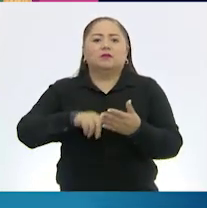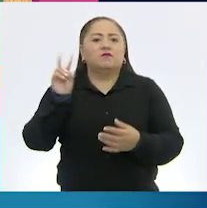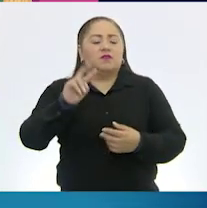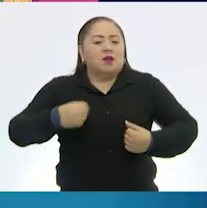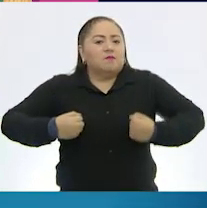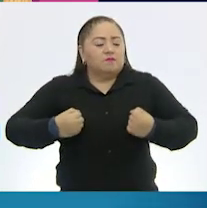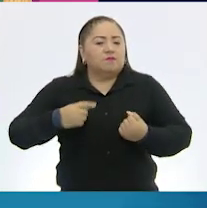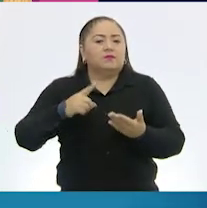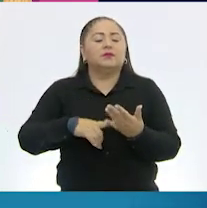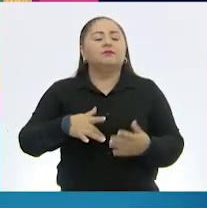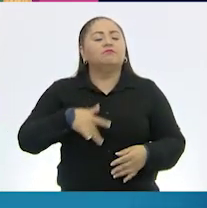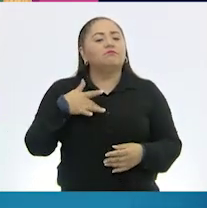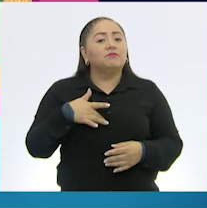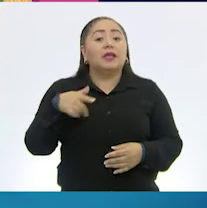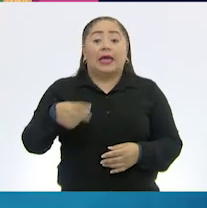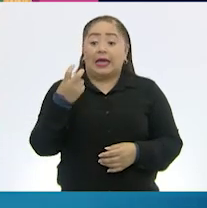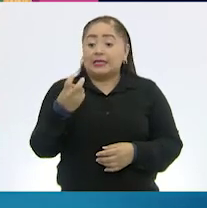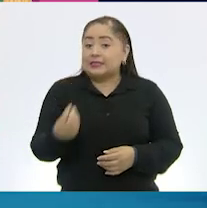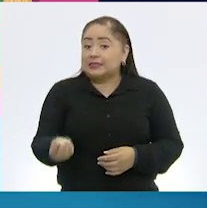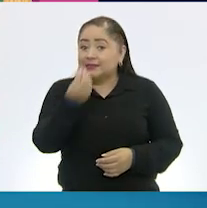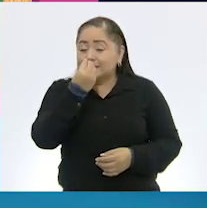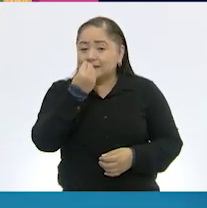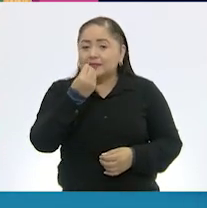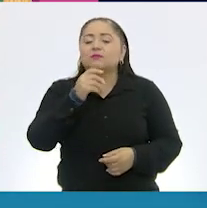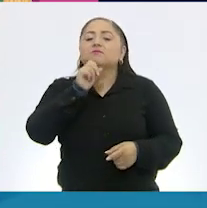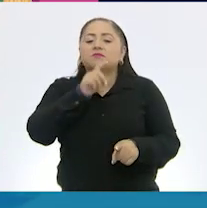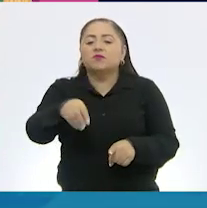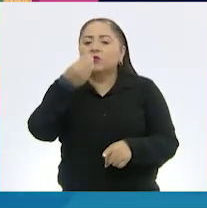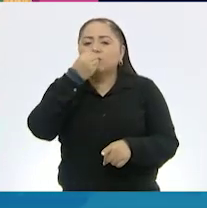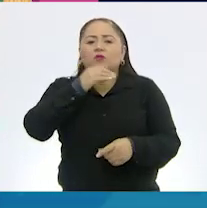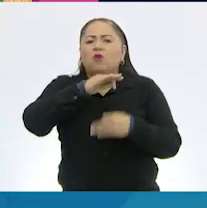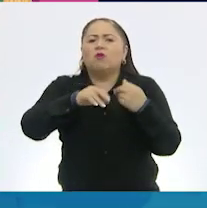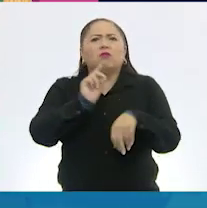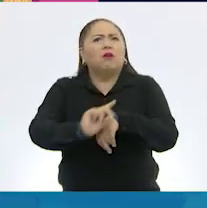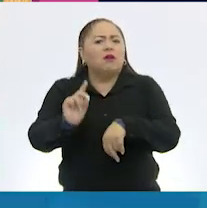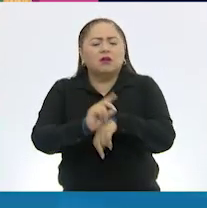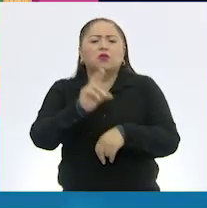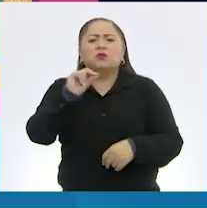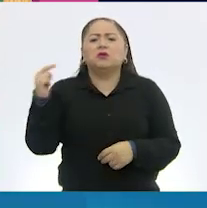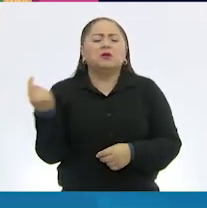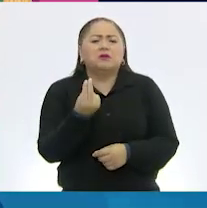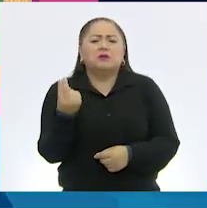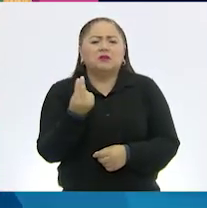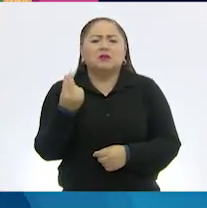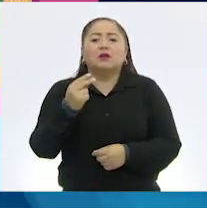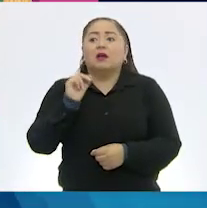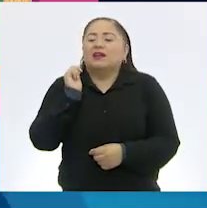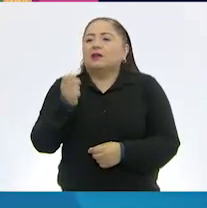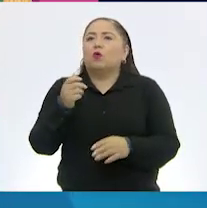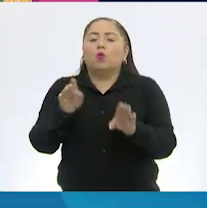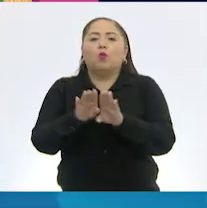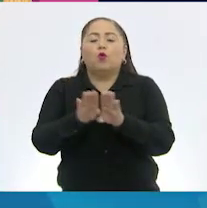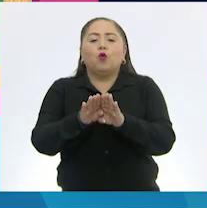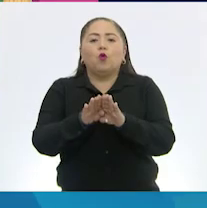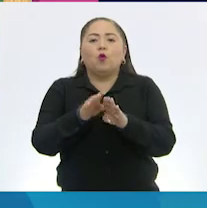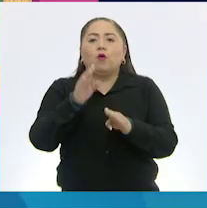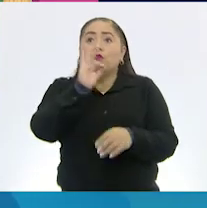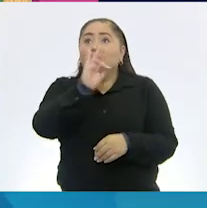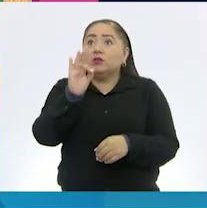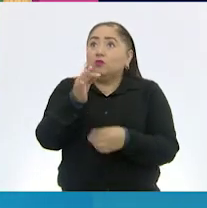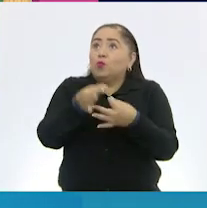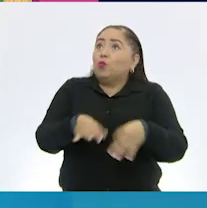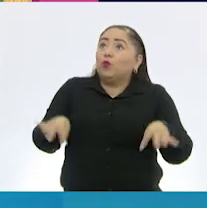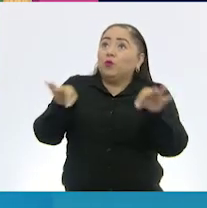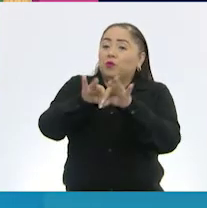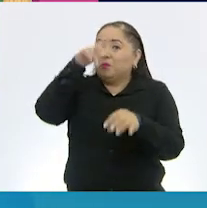nutritiva y refrescante. Estos alimentos se consumían en todo momento sin necesidad de que se tratara de una fecha